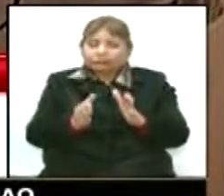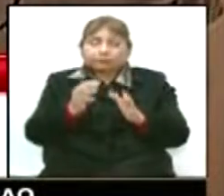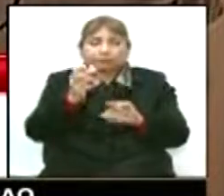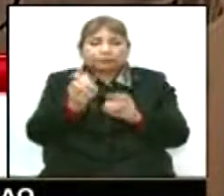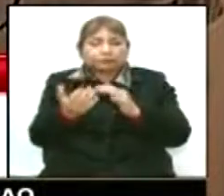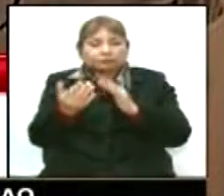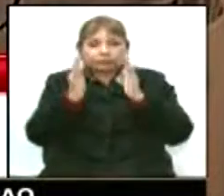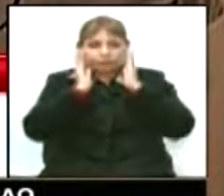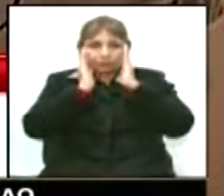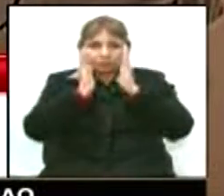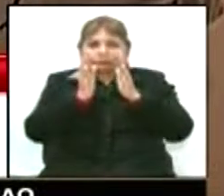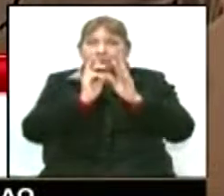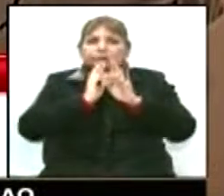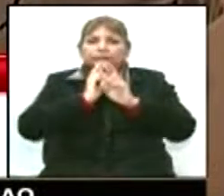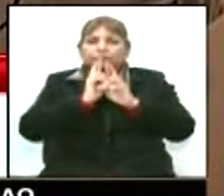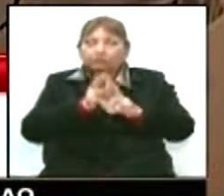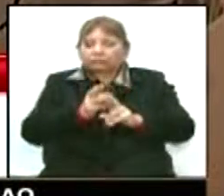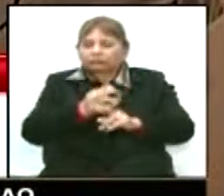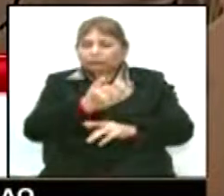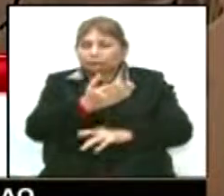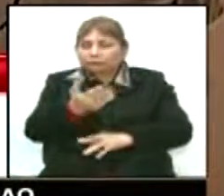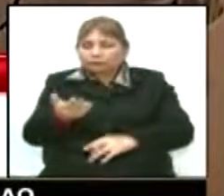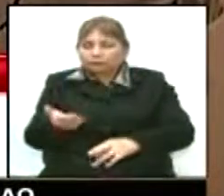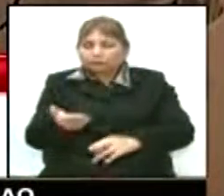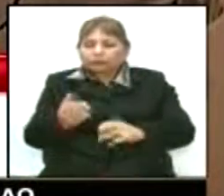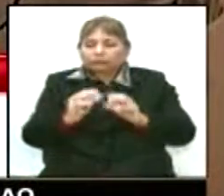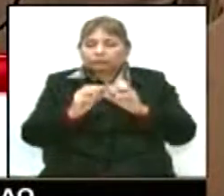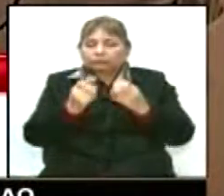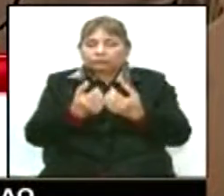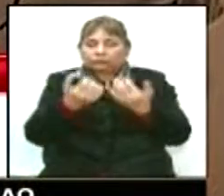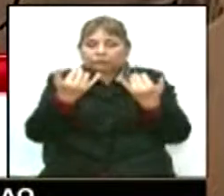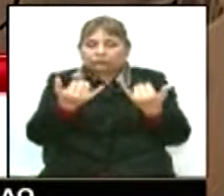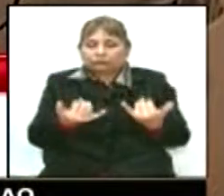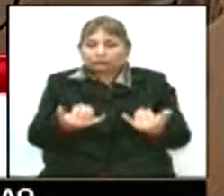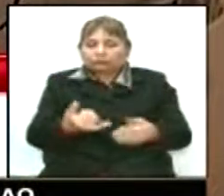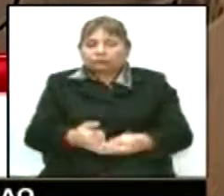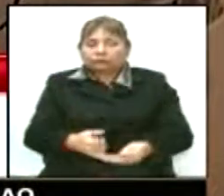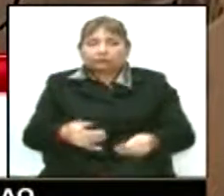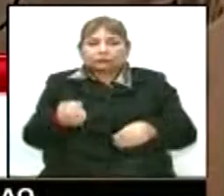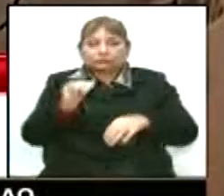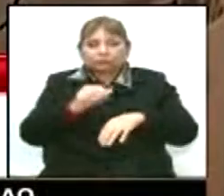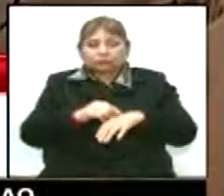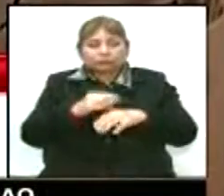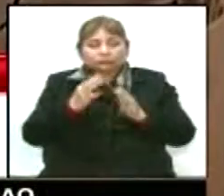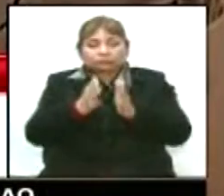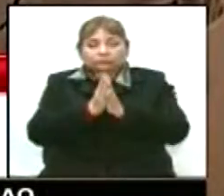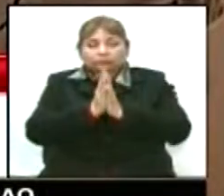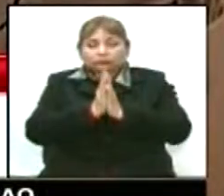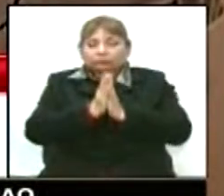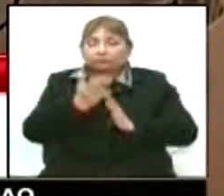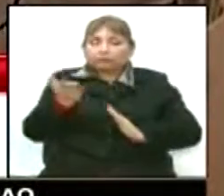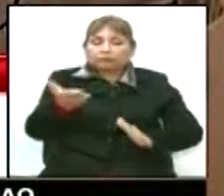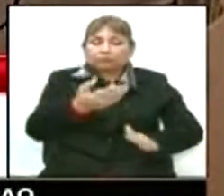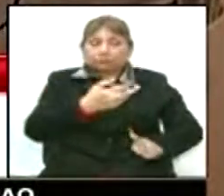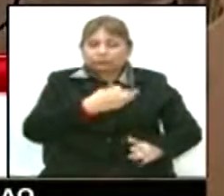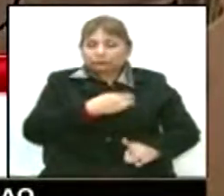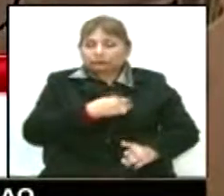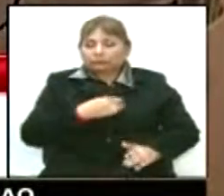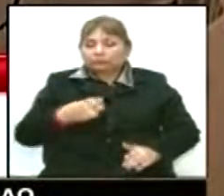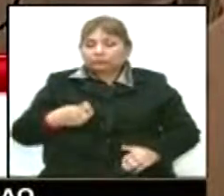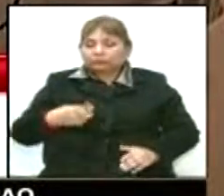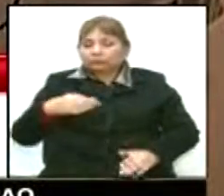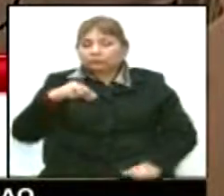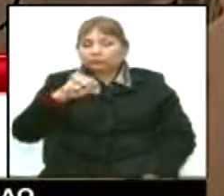población está atenta a los resultados de esta comisión el día de hoy y por lo tanto, a pedido de los mismos congresistas, el congresista